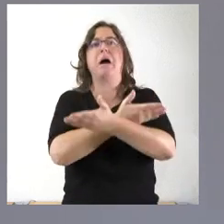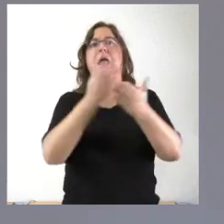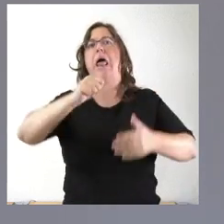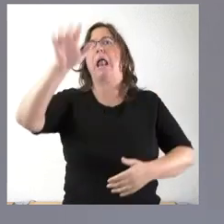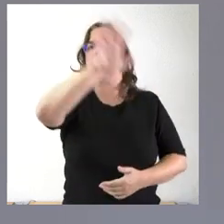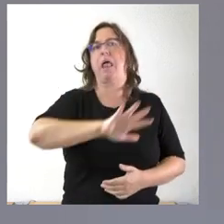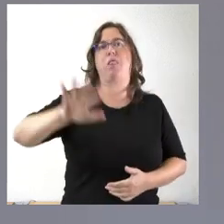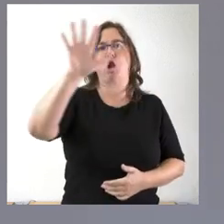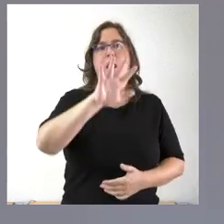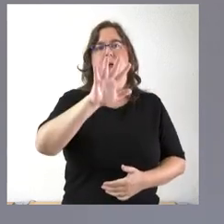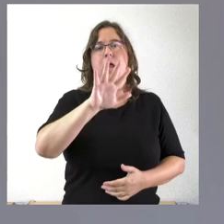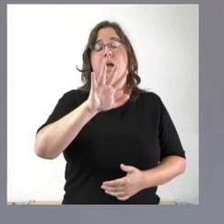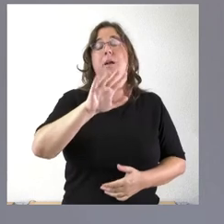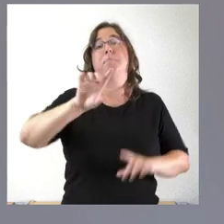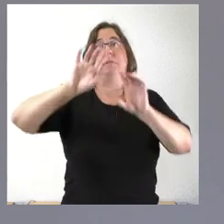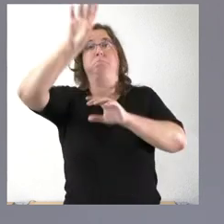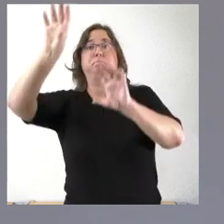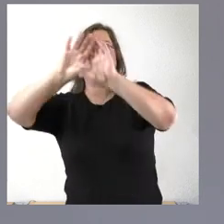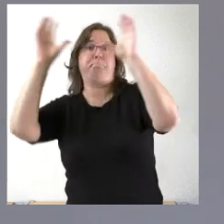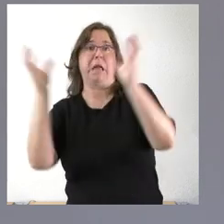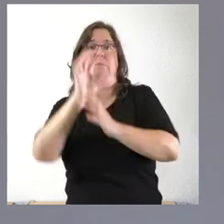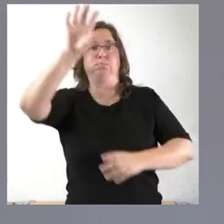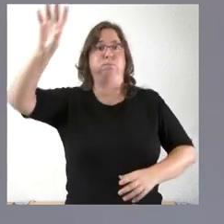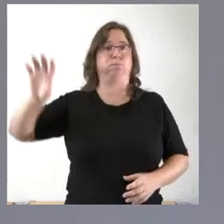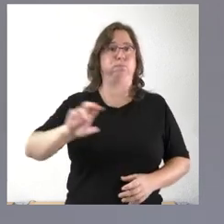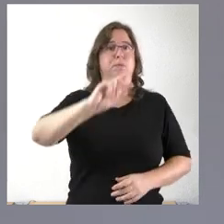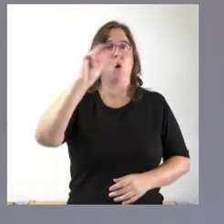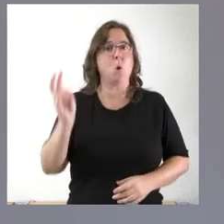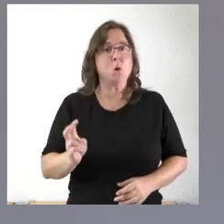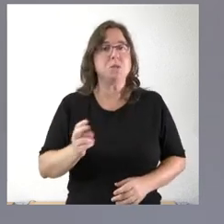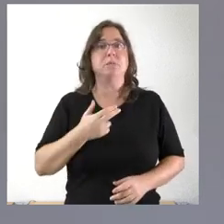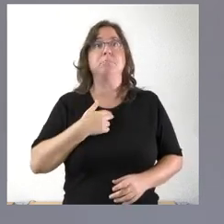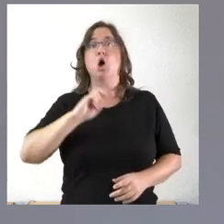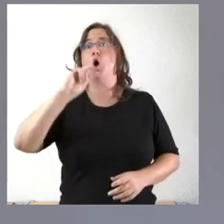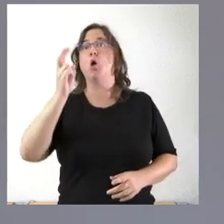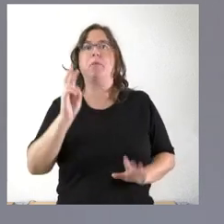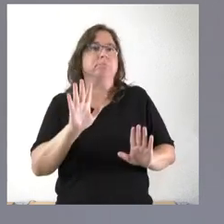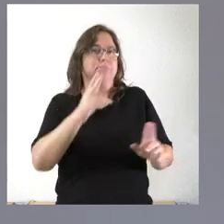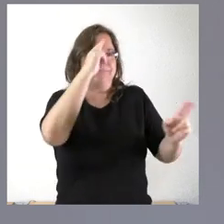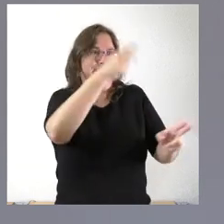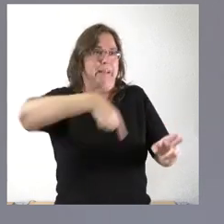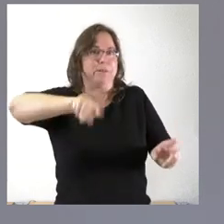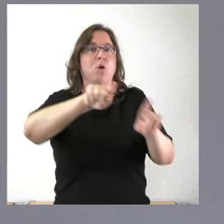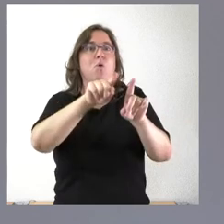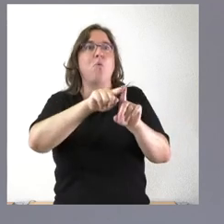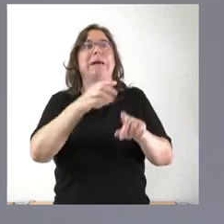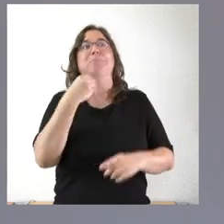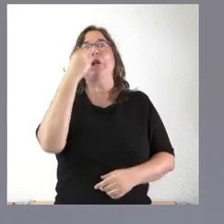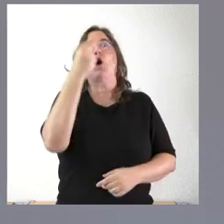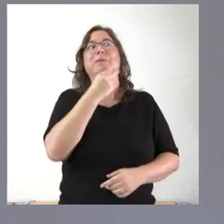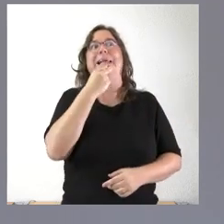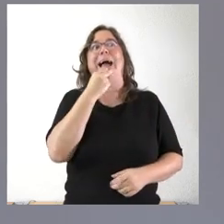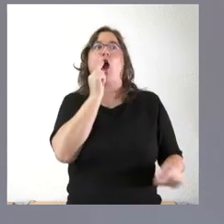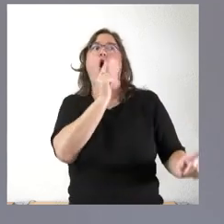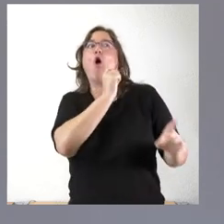nacional e internacional. Esto no va en desdoro de ninguna otra comunidad autónoma. No sé si se lo toma Compromís como una crítica a los productos